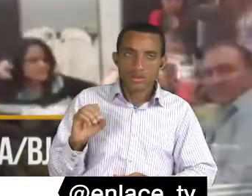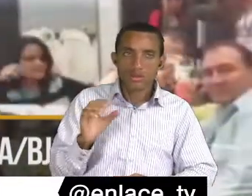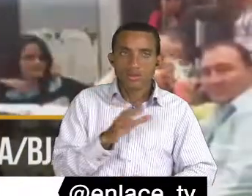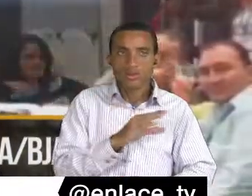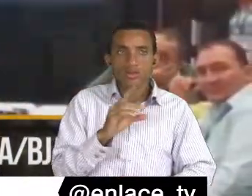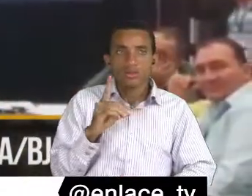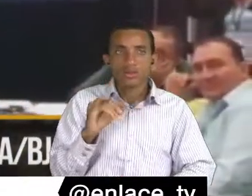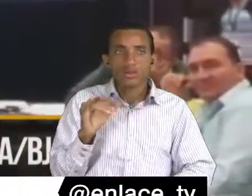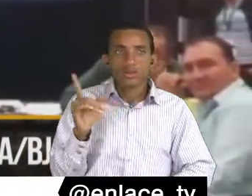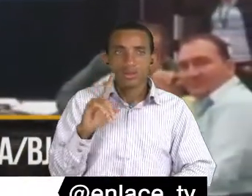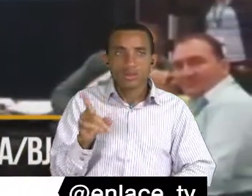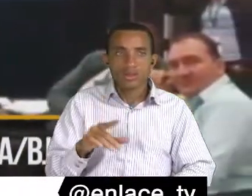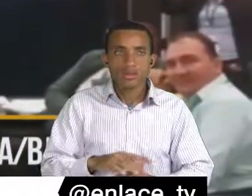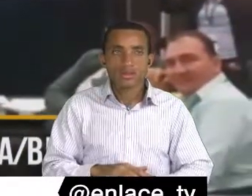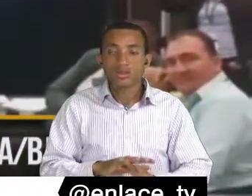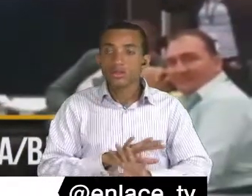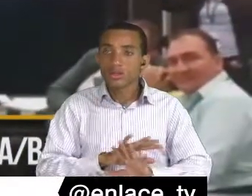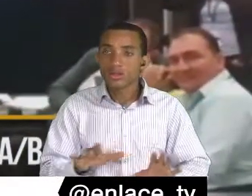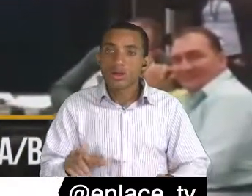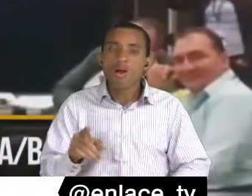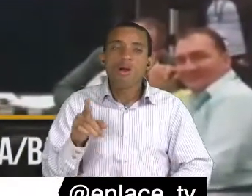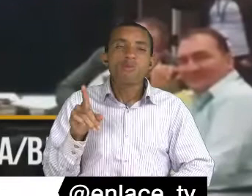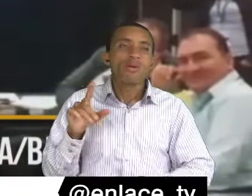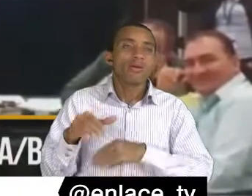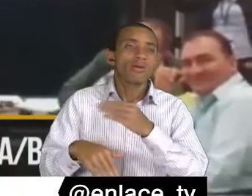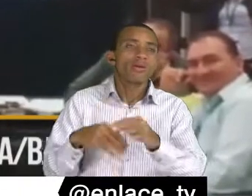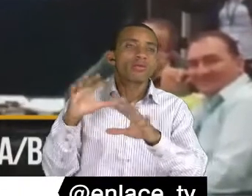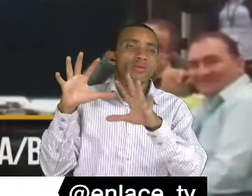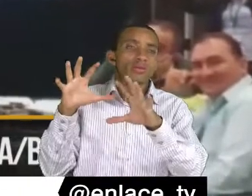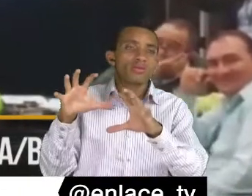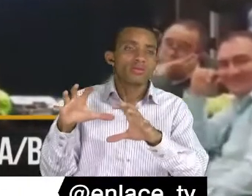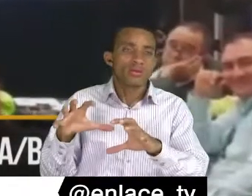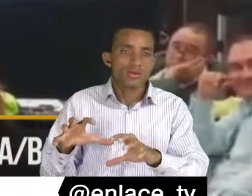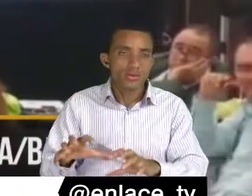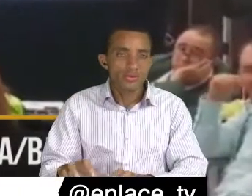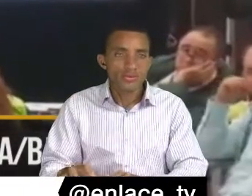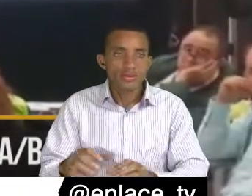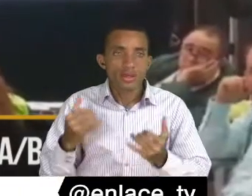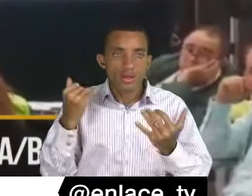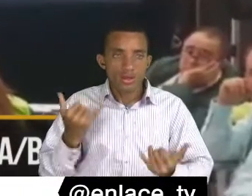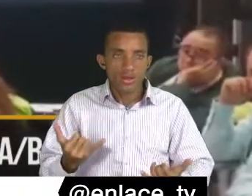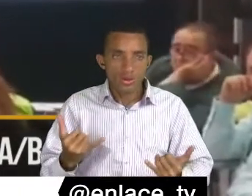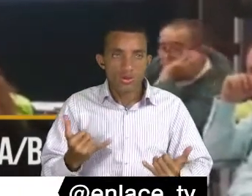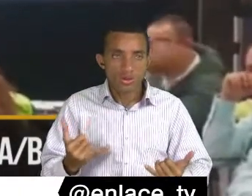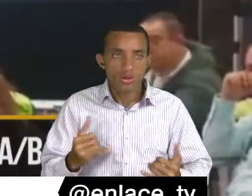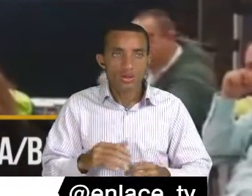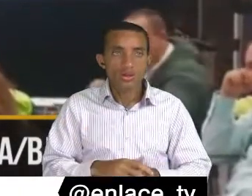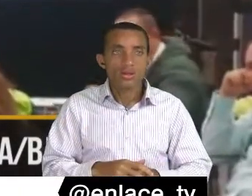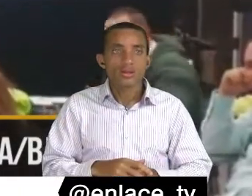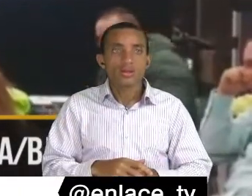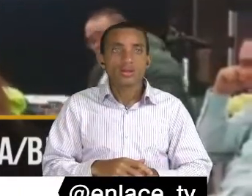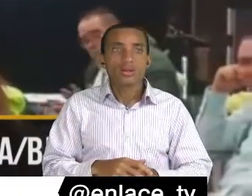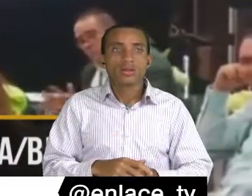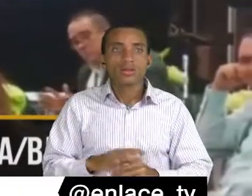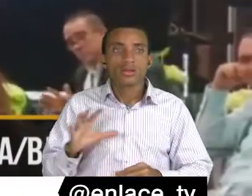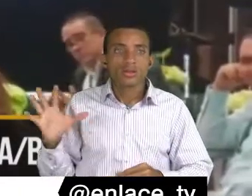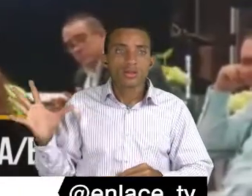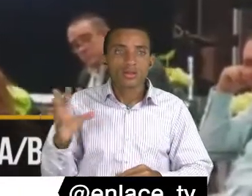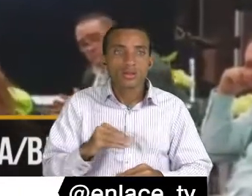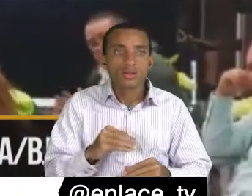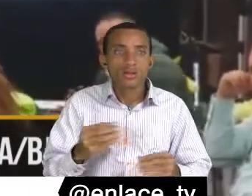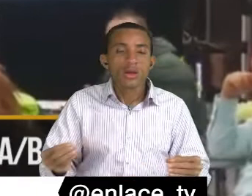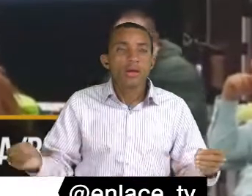el sombrero. No la vamos a dejar de actualizar. Pero en este momento, el foco del grupo de control es encontrar